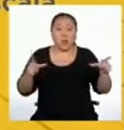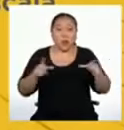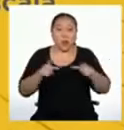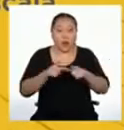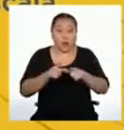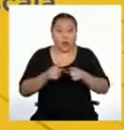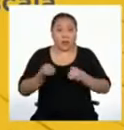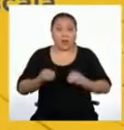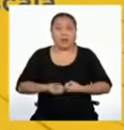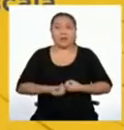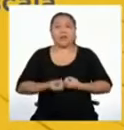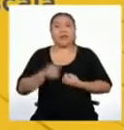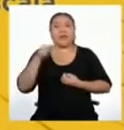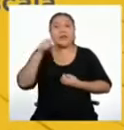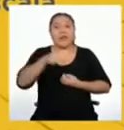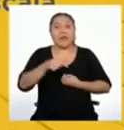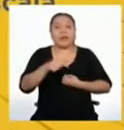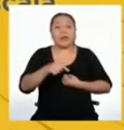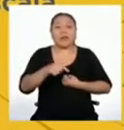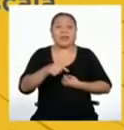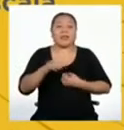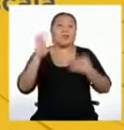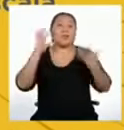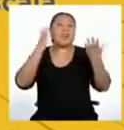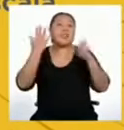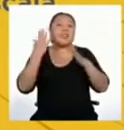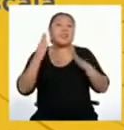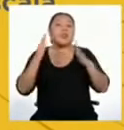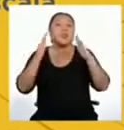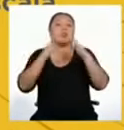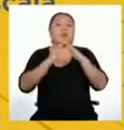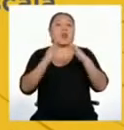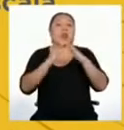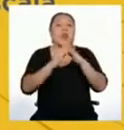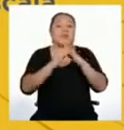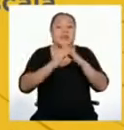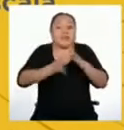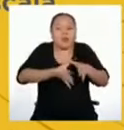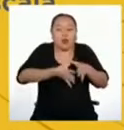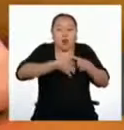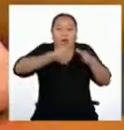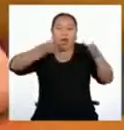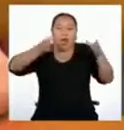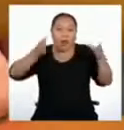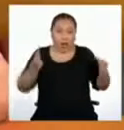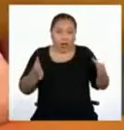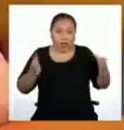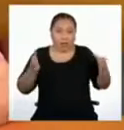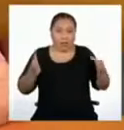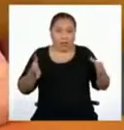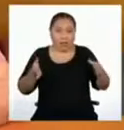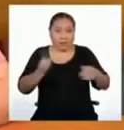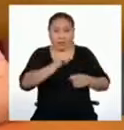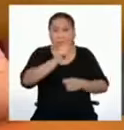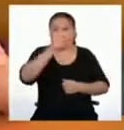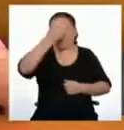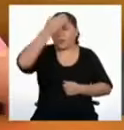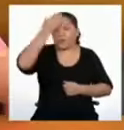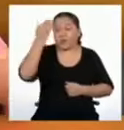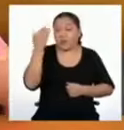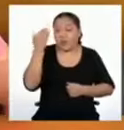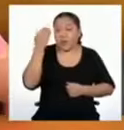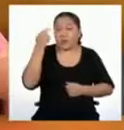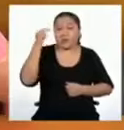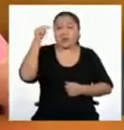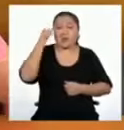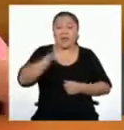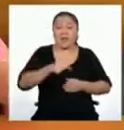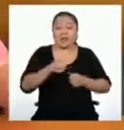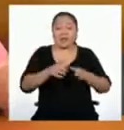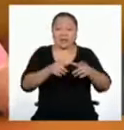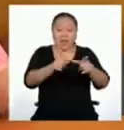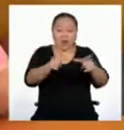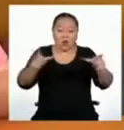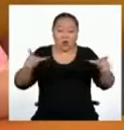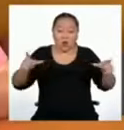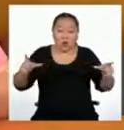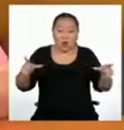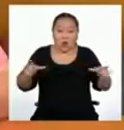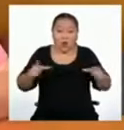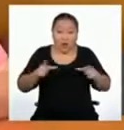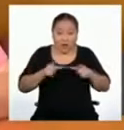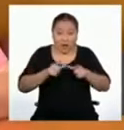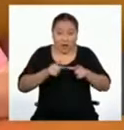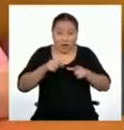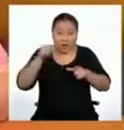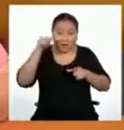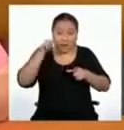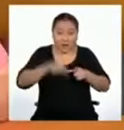el que vendría a ser nuestra casa a gran escala. No olvidemos que este espacio